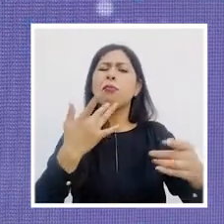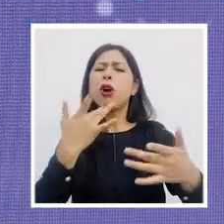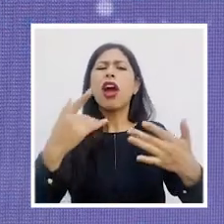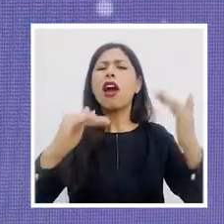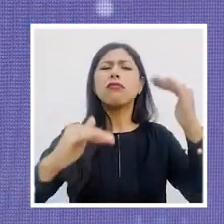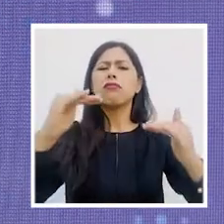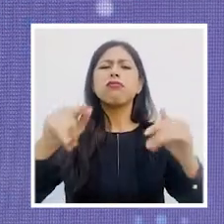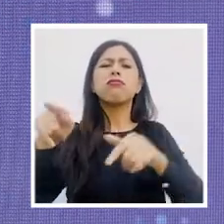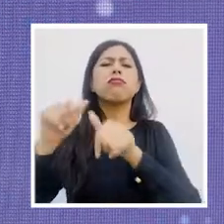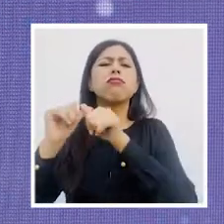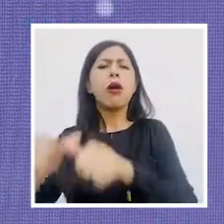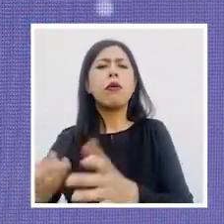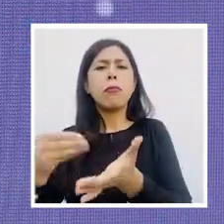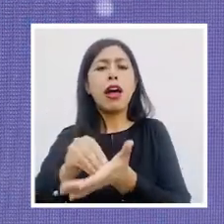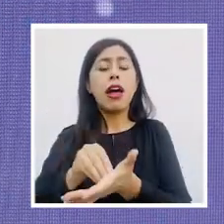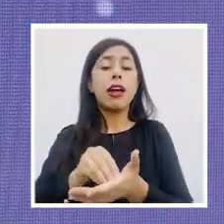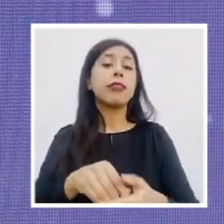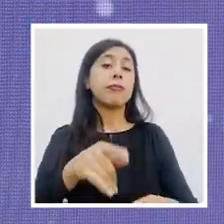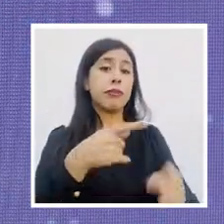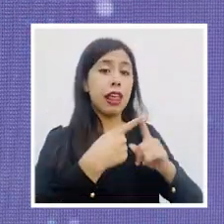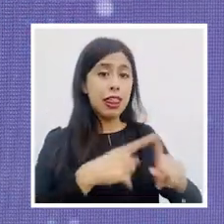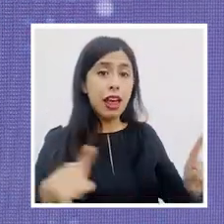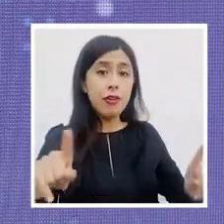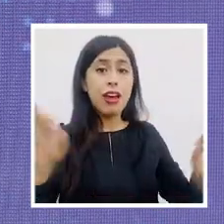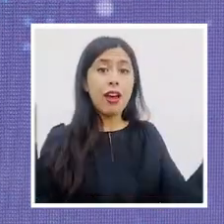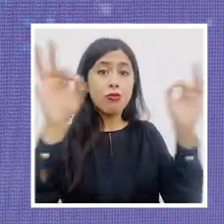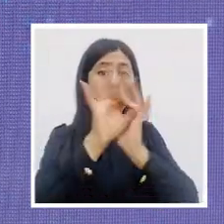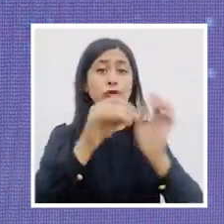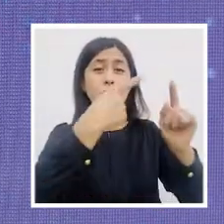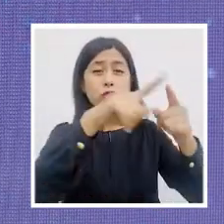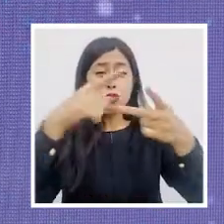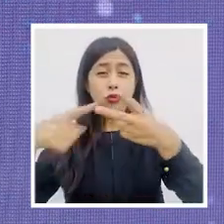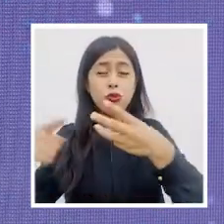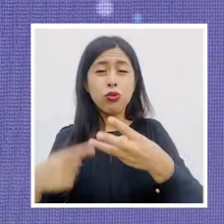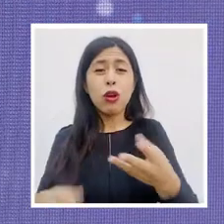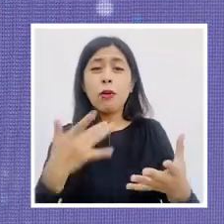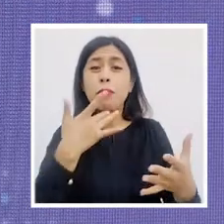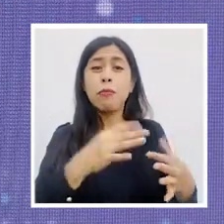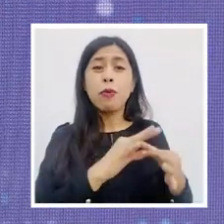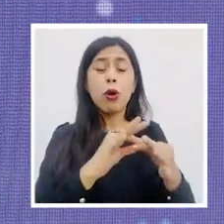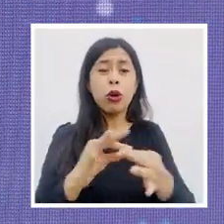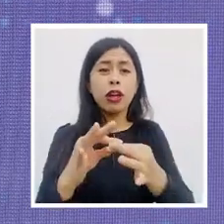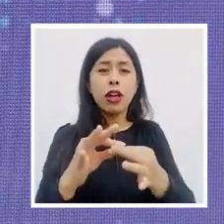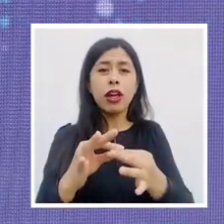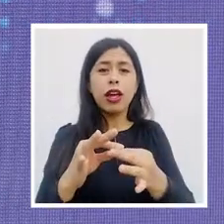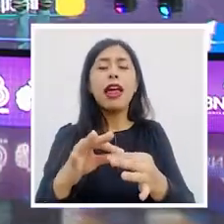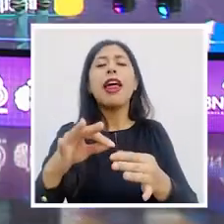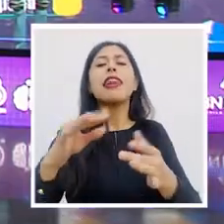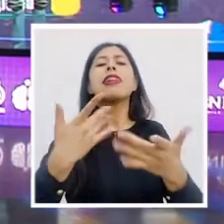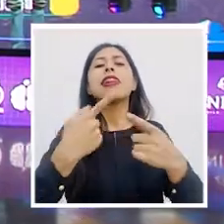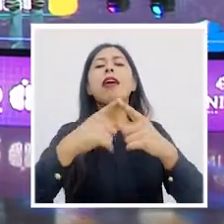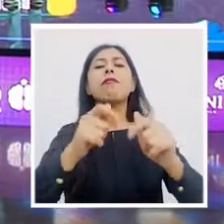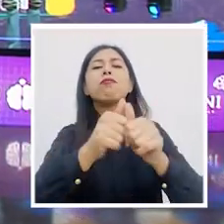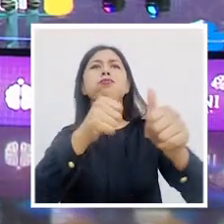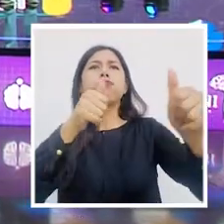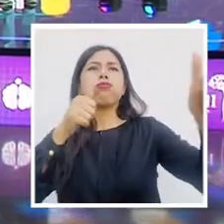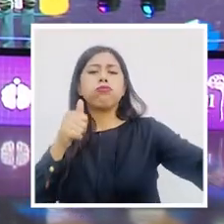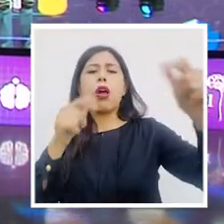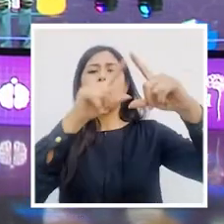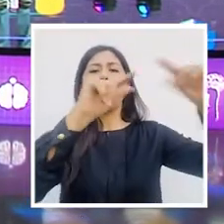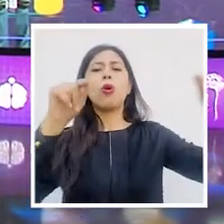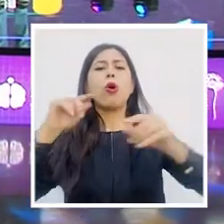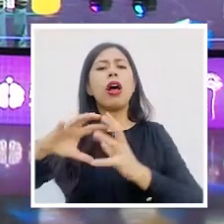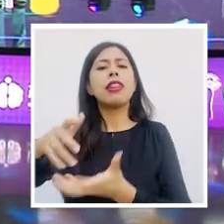Las diferencias de duración entre los distintos eclipses depende de la distancia a la cual esté la Luna